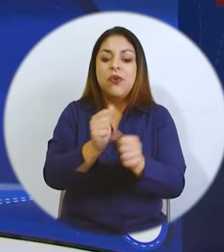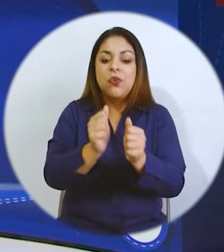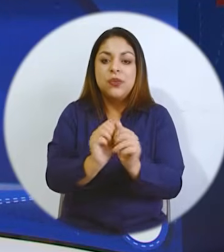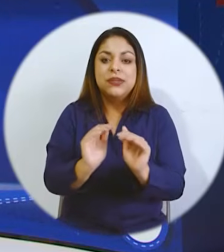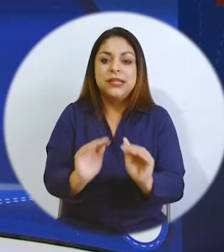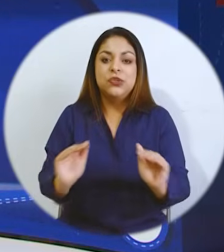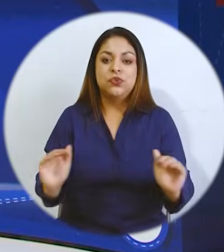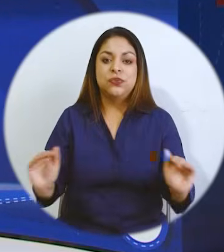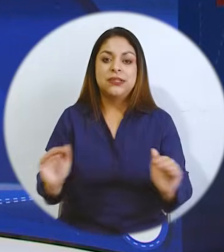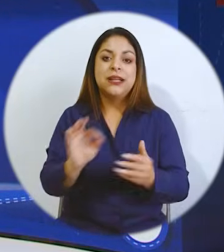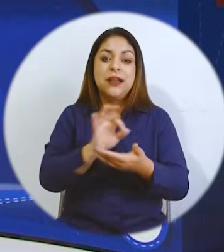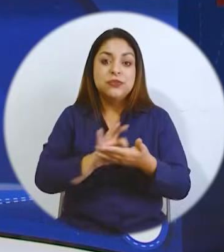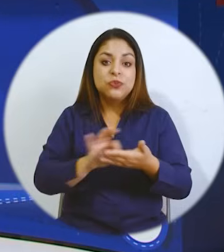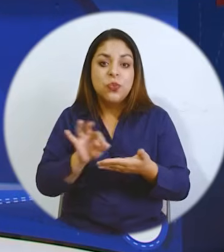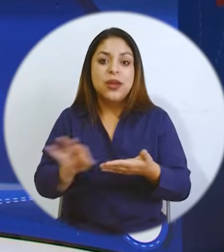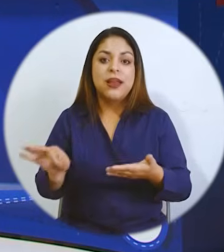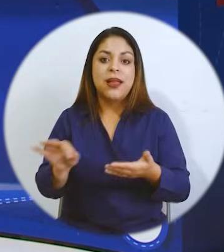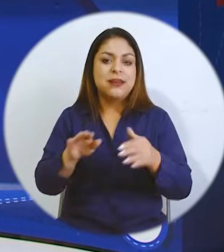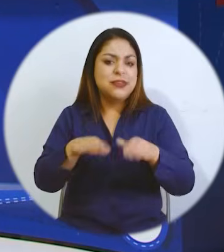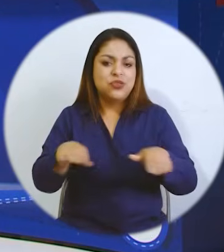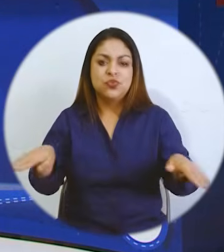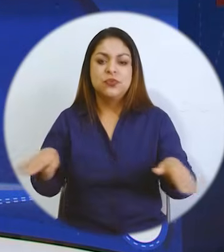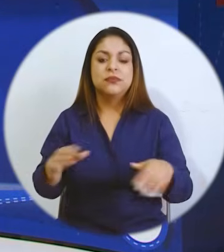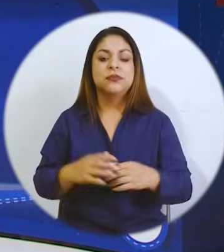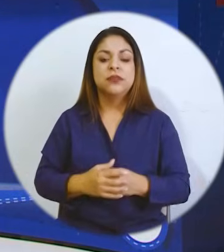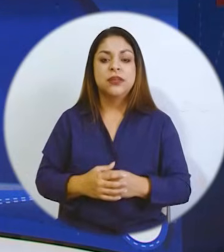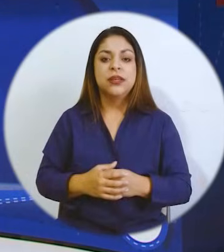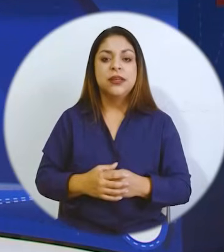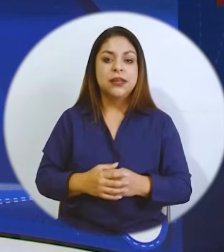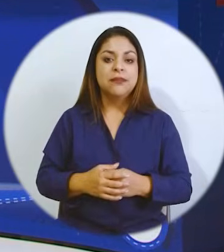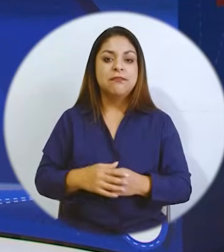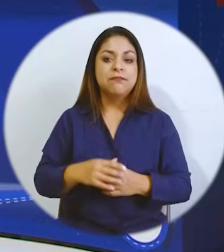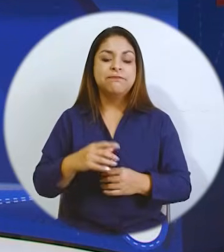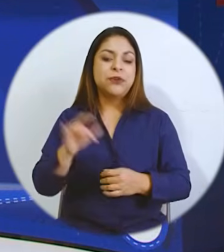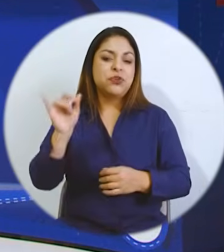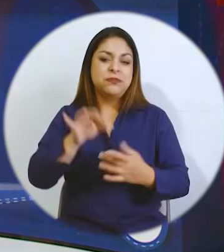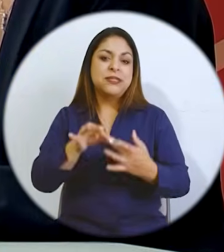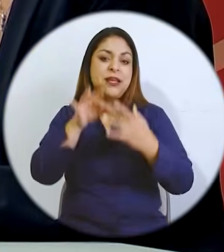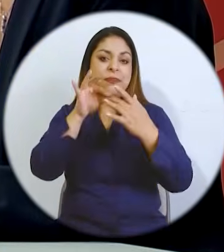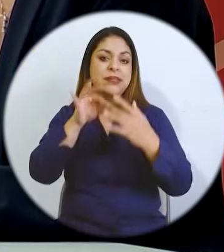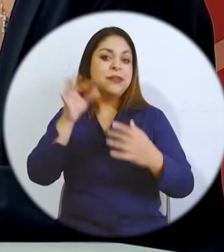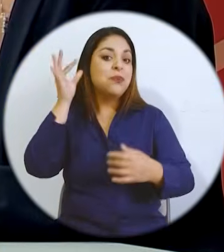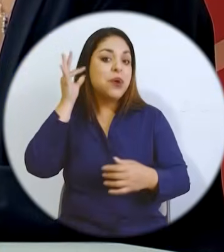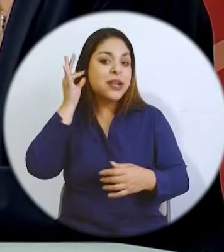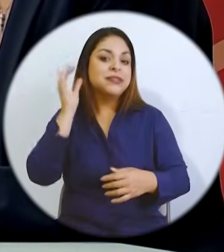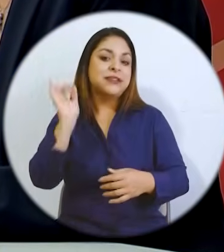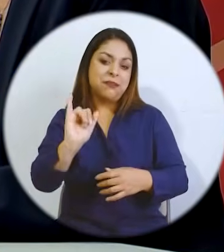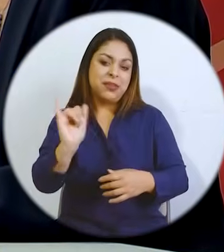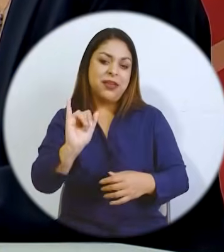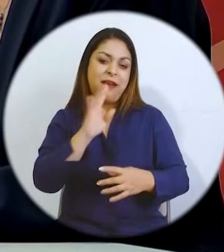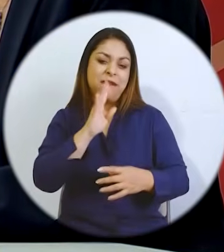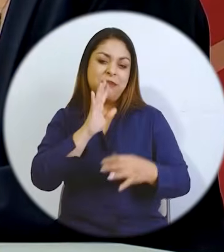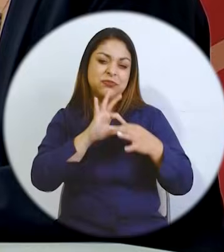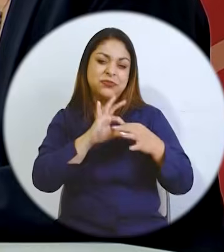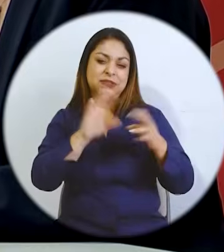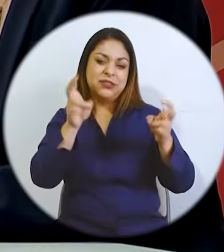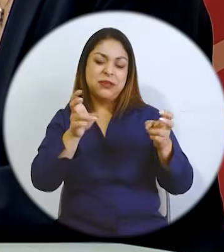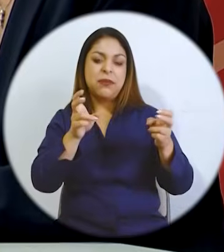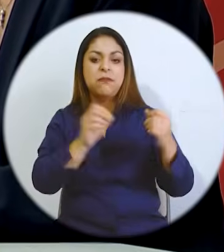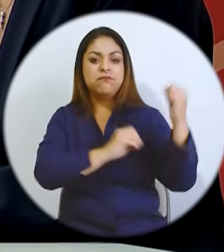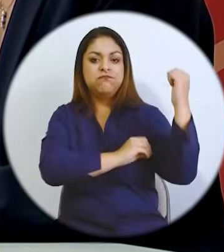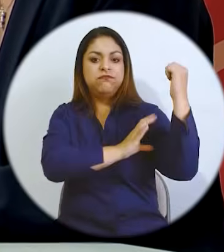las escuelas, con las niñas y los niños, pero digamos, como estamos hablando en este momento del empoderamiento de las mujeres,